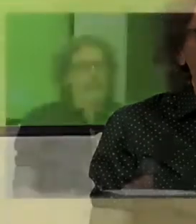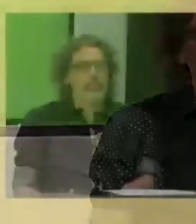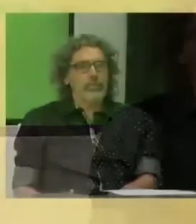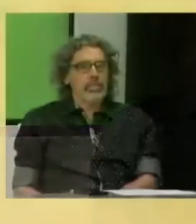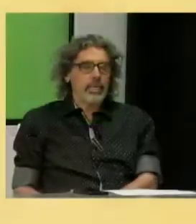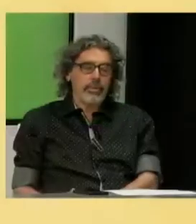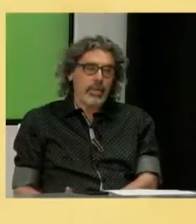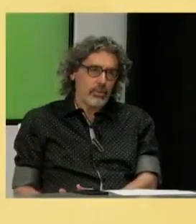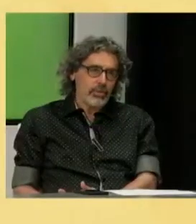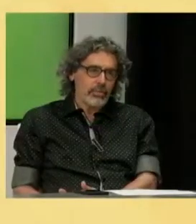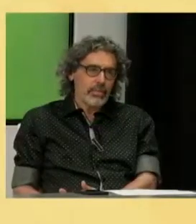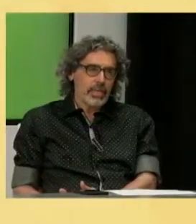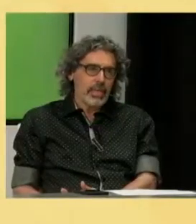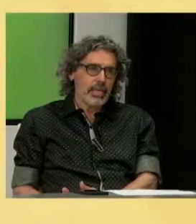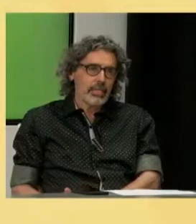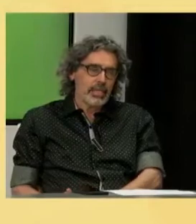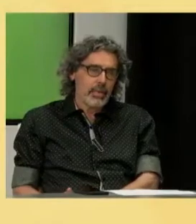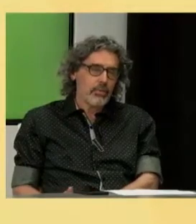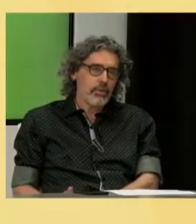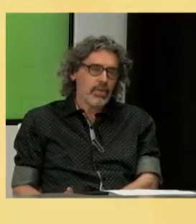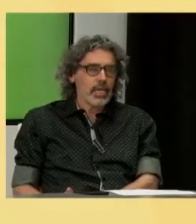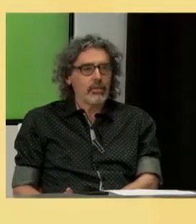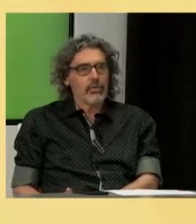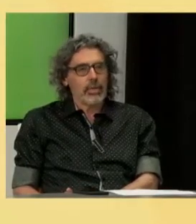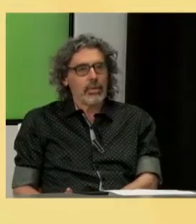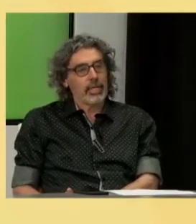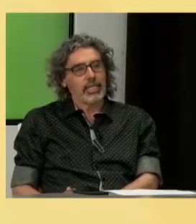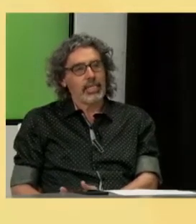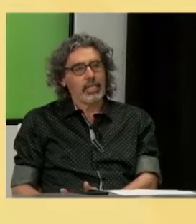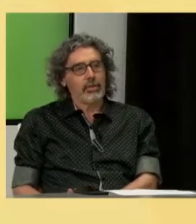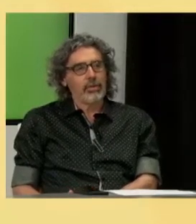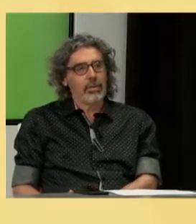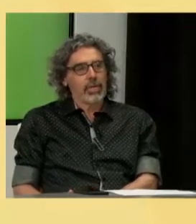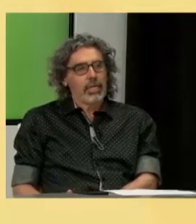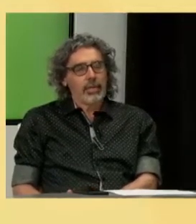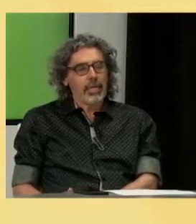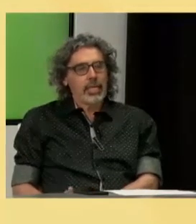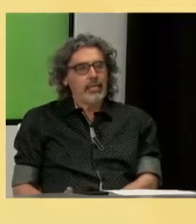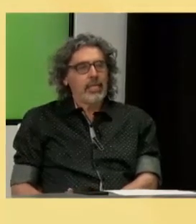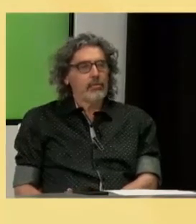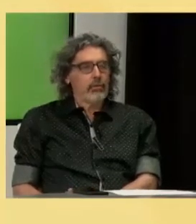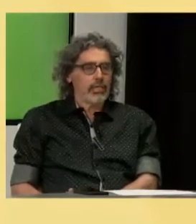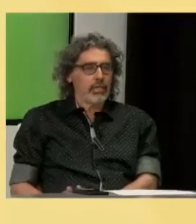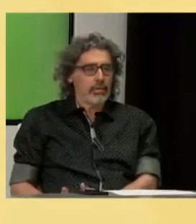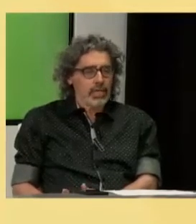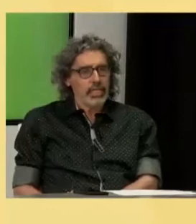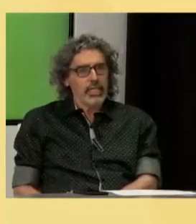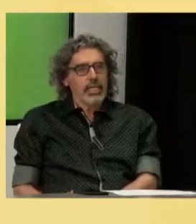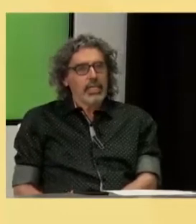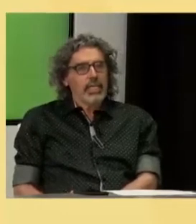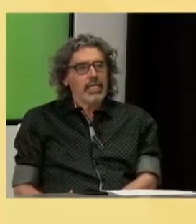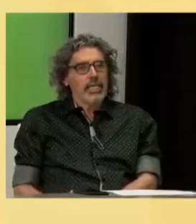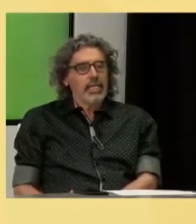son seres vivos que se van modificando que van creciendo que van cambiando sus condiciones